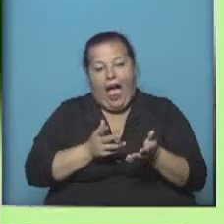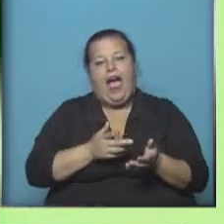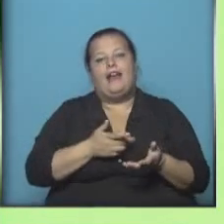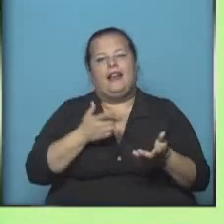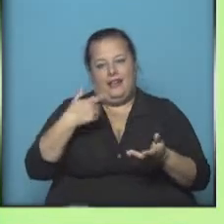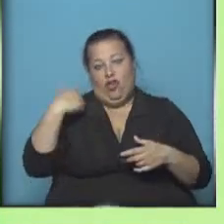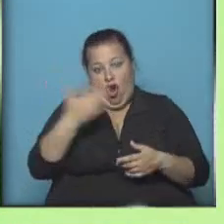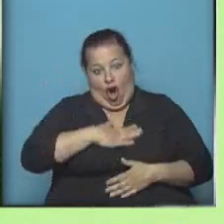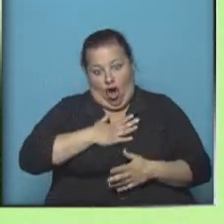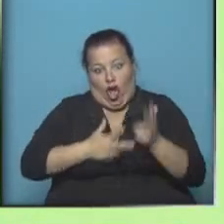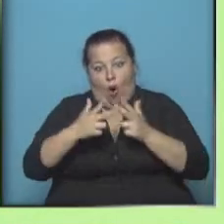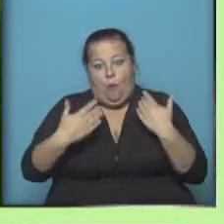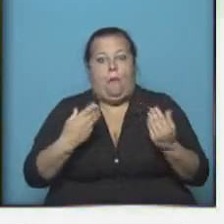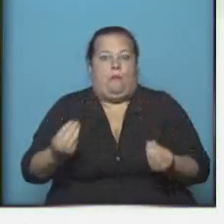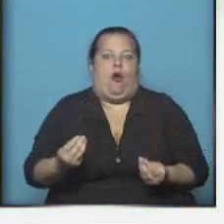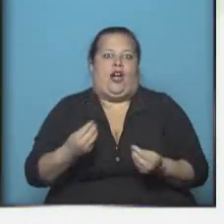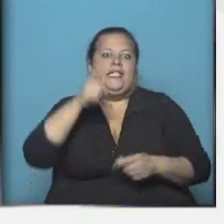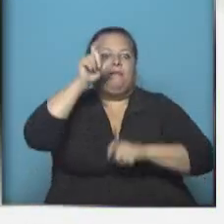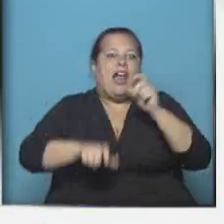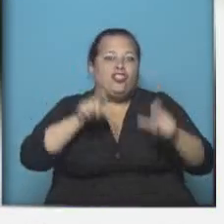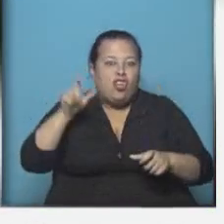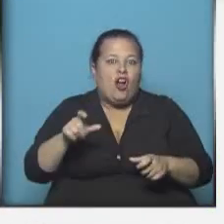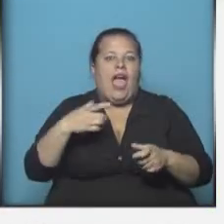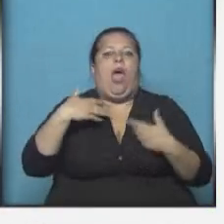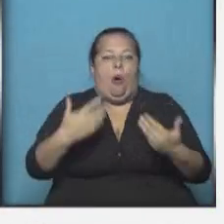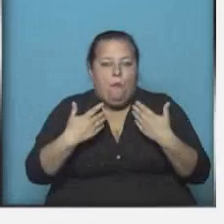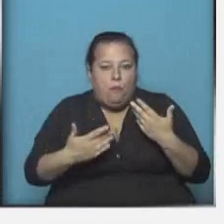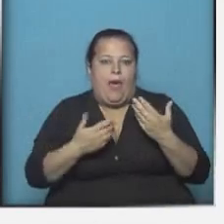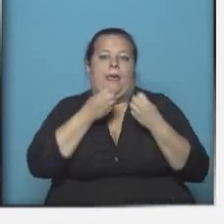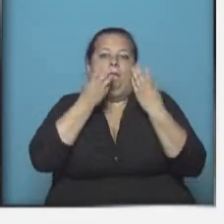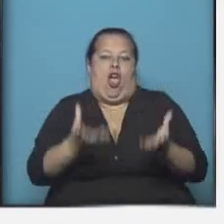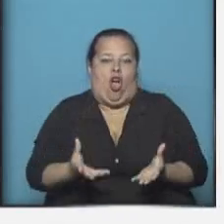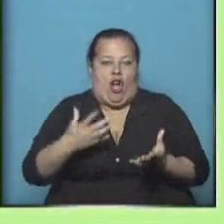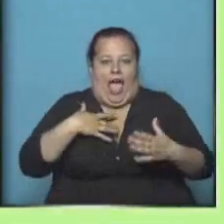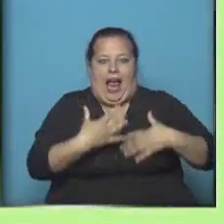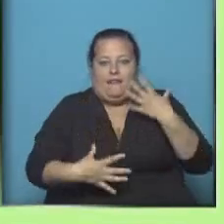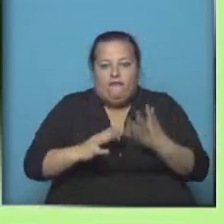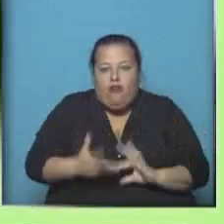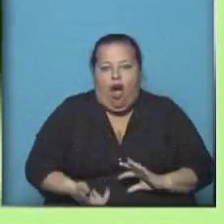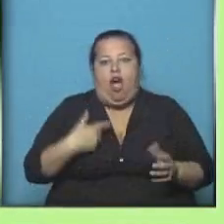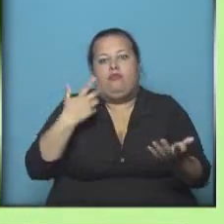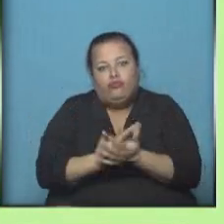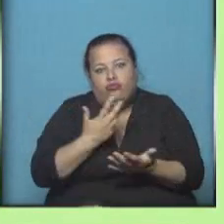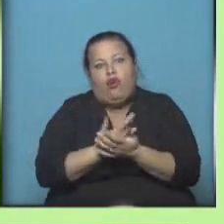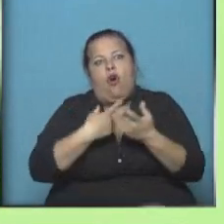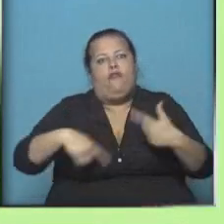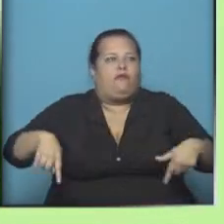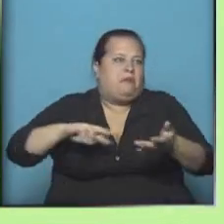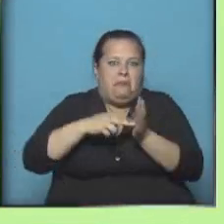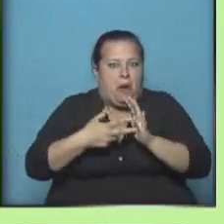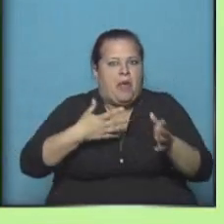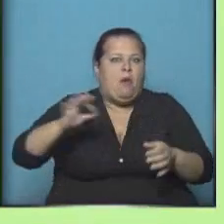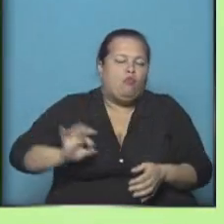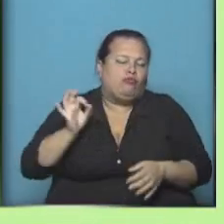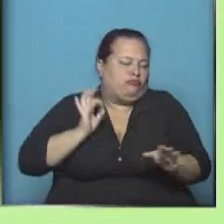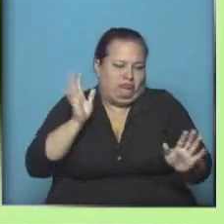que celebramos que esté, porque obviamente estamos hablando de personas que tienen la posibilidad de mejorar su condición, sufriendo determinadas circunstancias durante